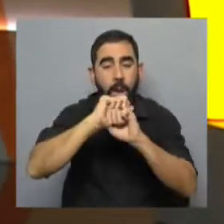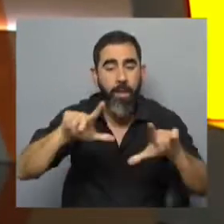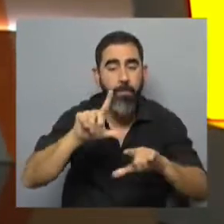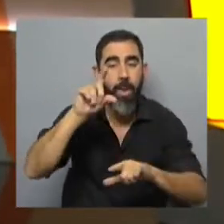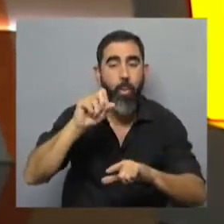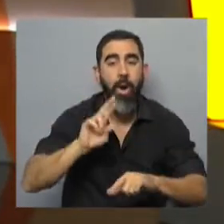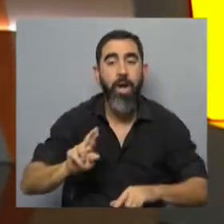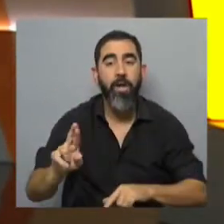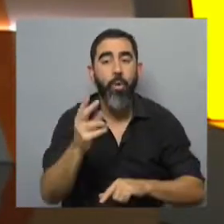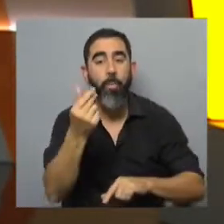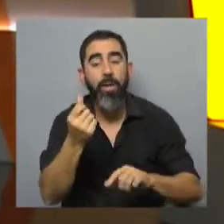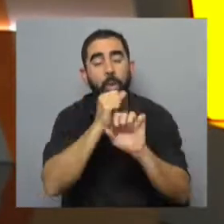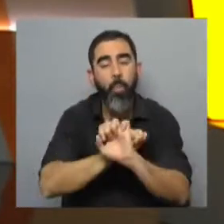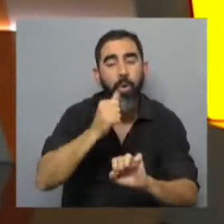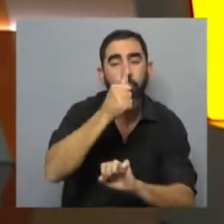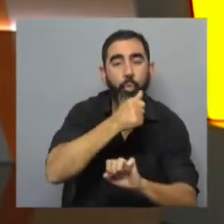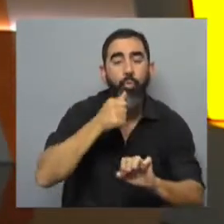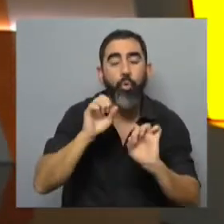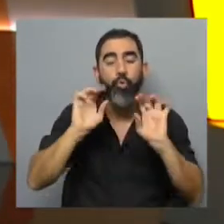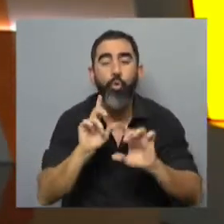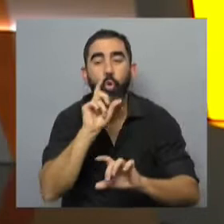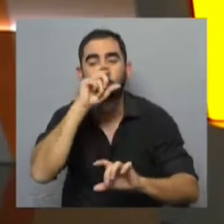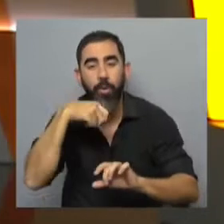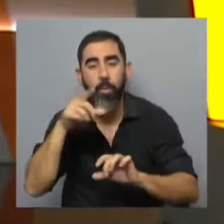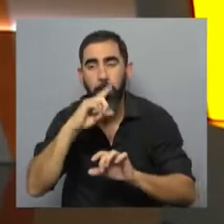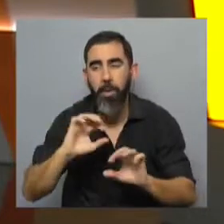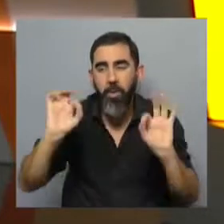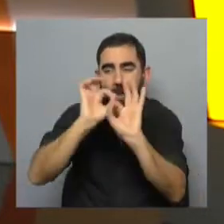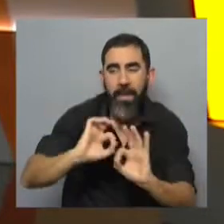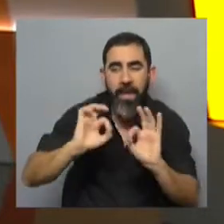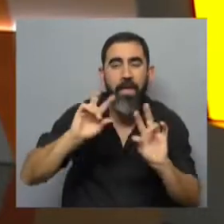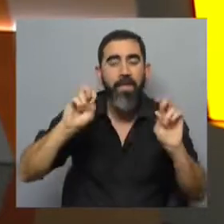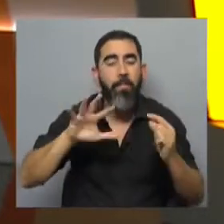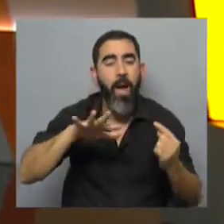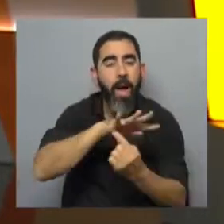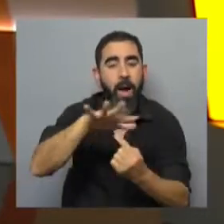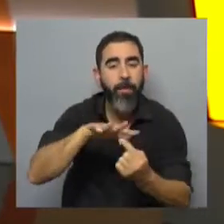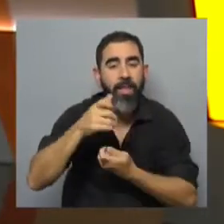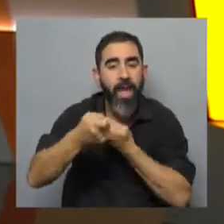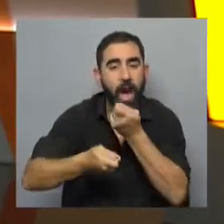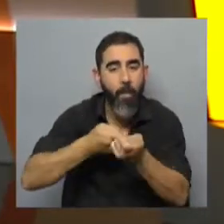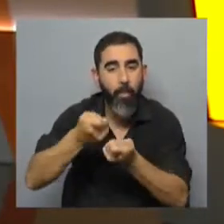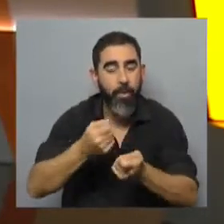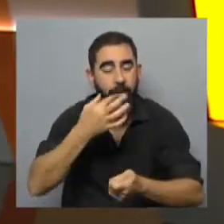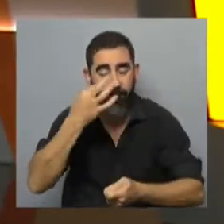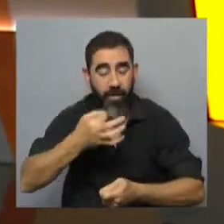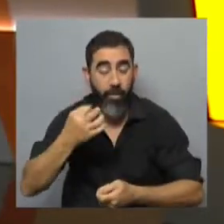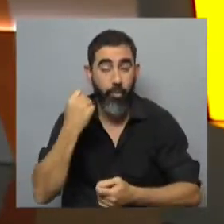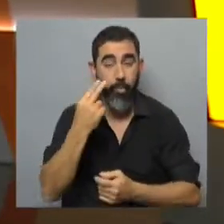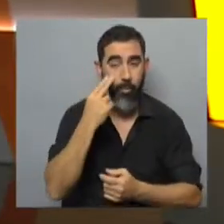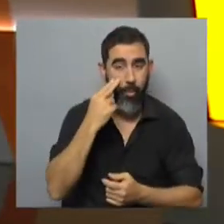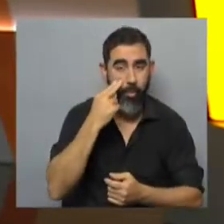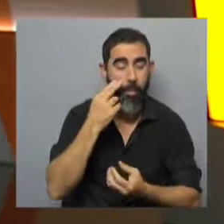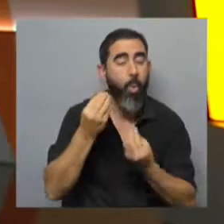Plata, podría ser un paliativo para la capital, pero no aporta nada en lo ambiental, el grave y real problema. ¿Cuál es